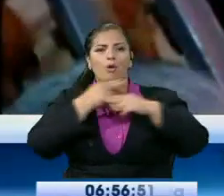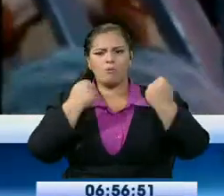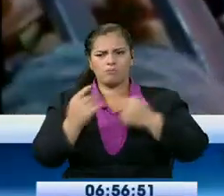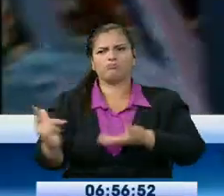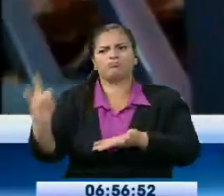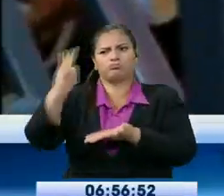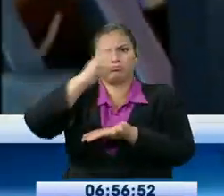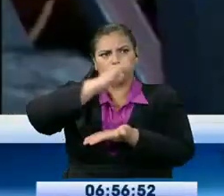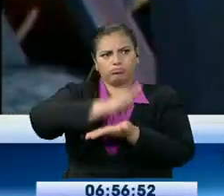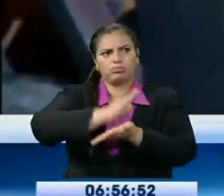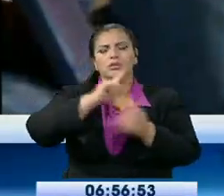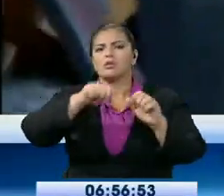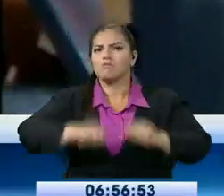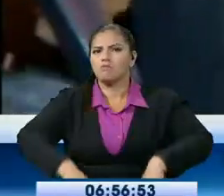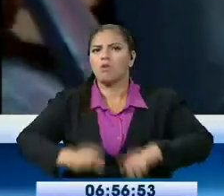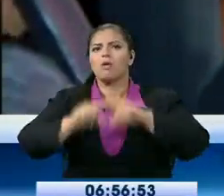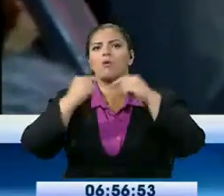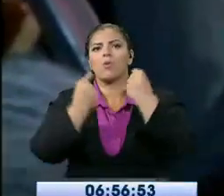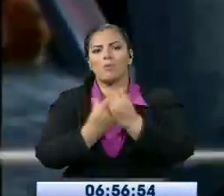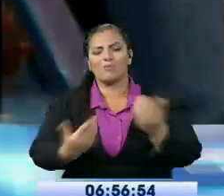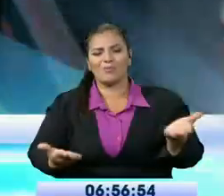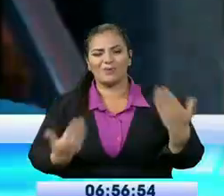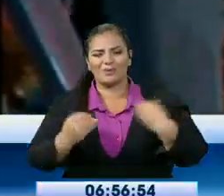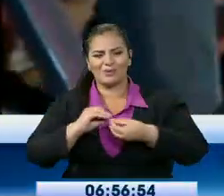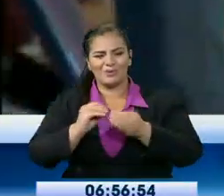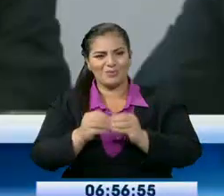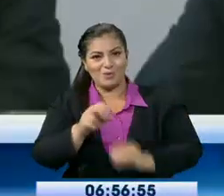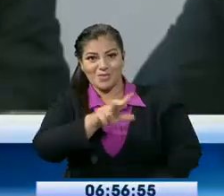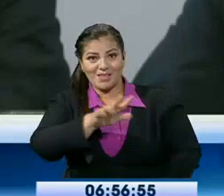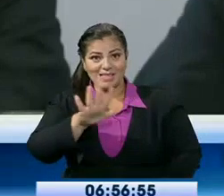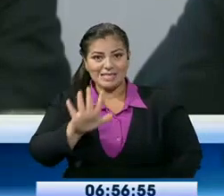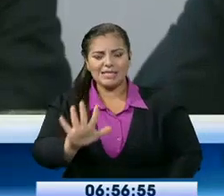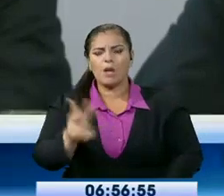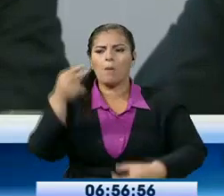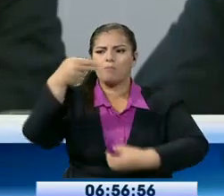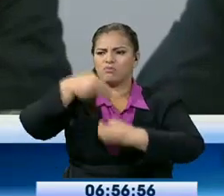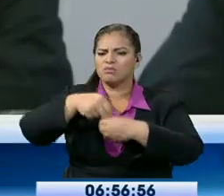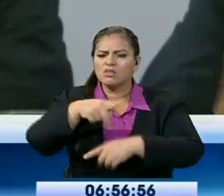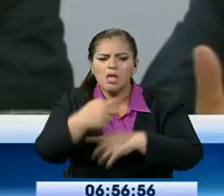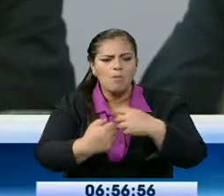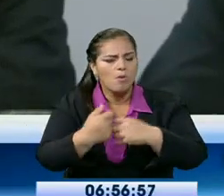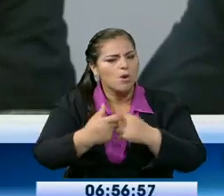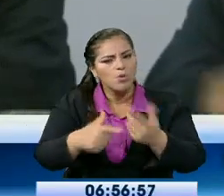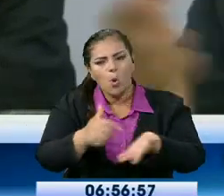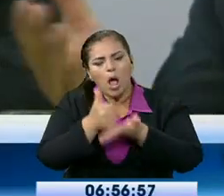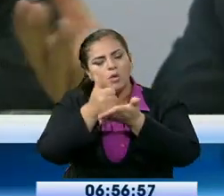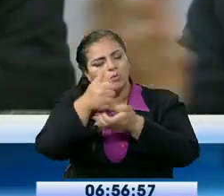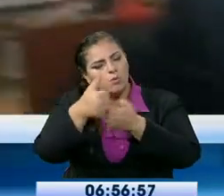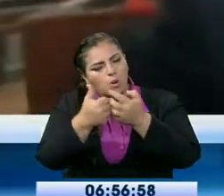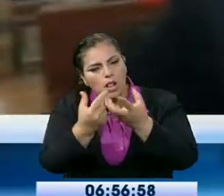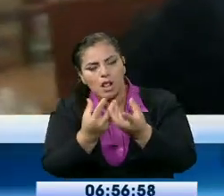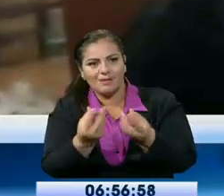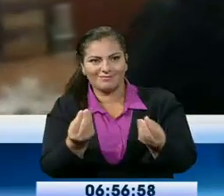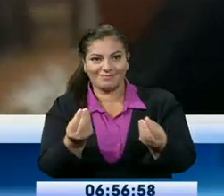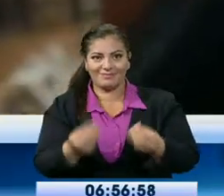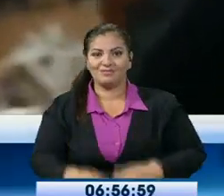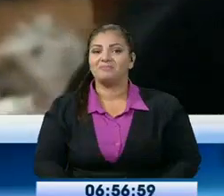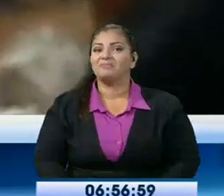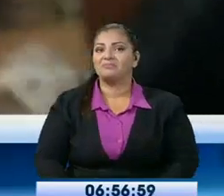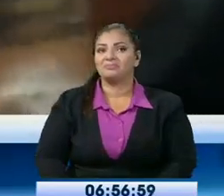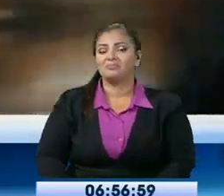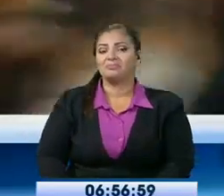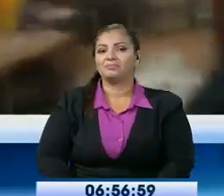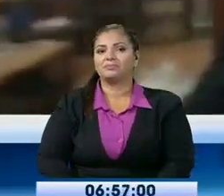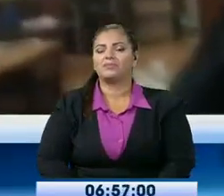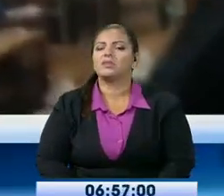recomponer las bases del partido de gobierno tras la disputa interna. Abandonó Ecuador el pasado 4 de diciembre. Se espera su nuevo retorno